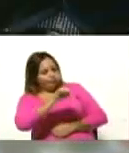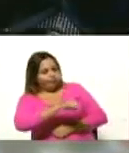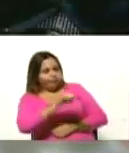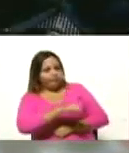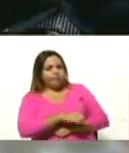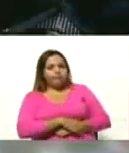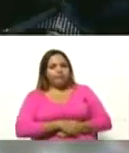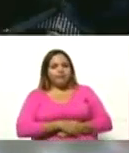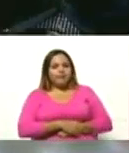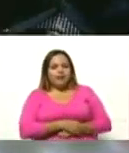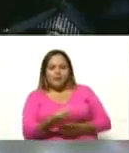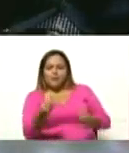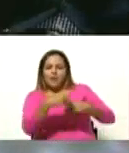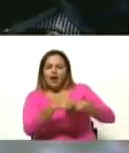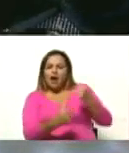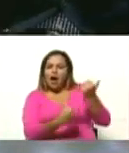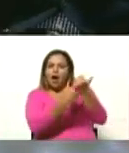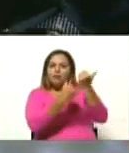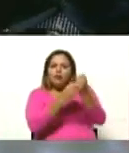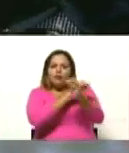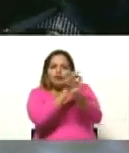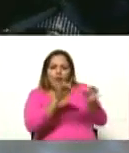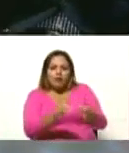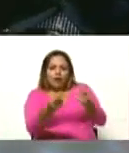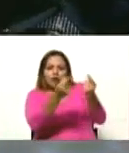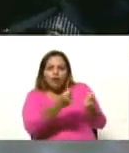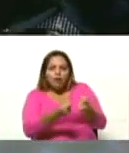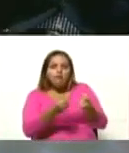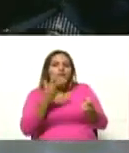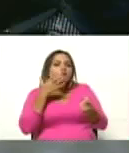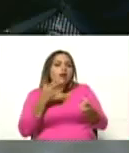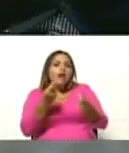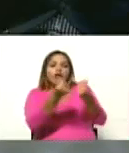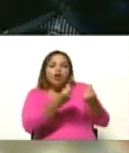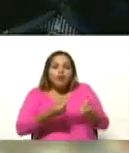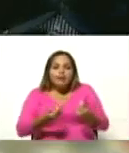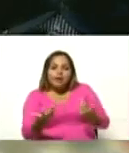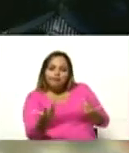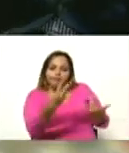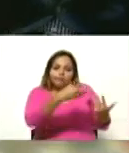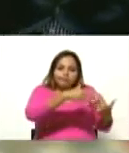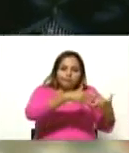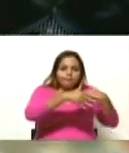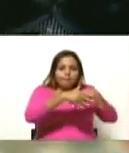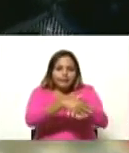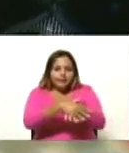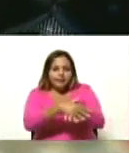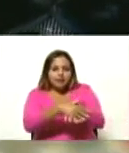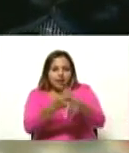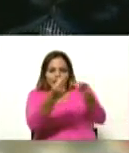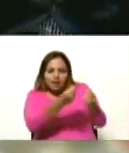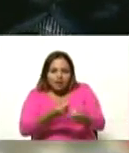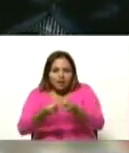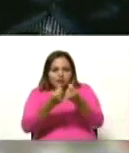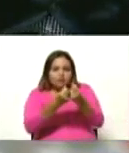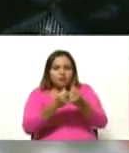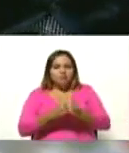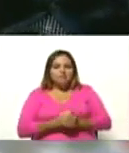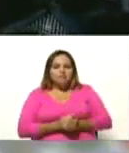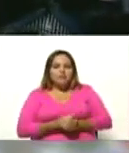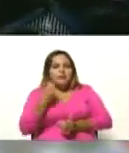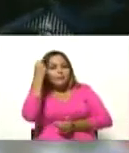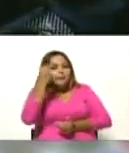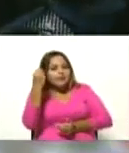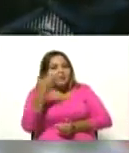El gran respaldo hacia un modelo económico tiene que ver con una economía mixta. La gente quiere una economía mixta o valora mejor una economía